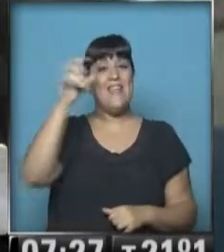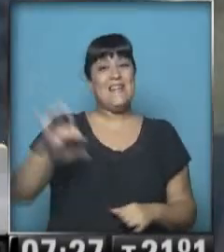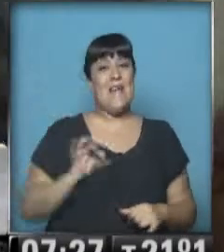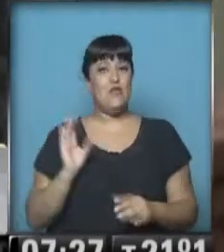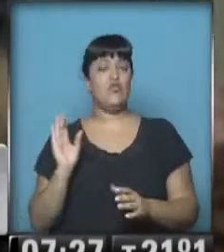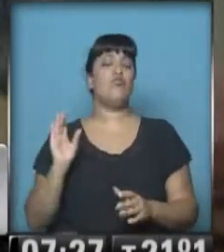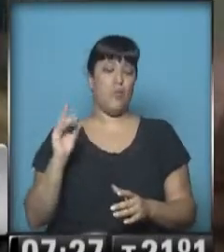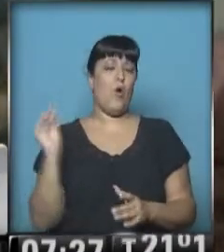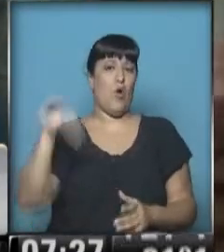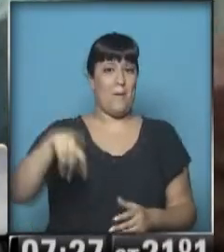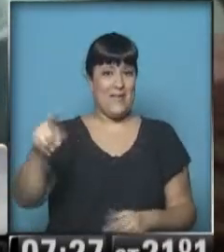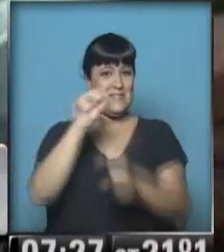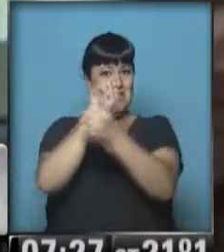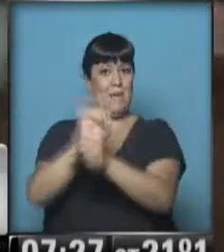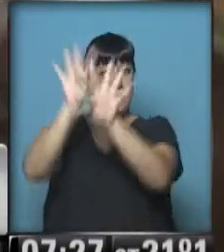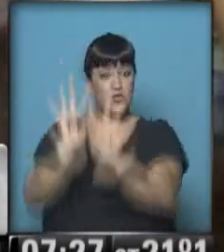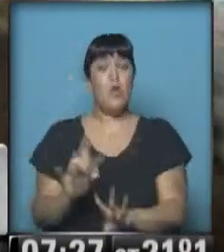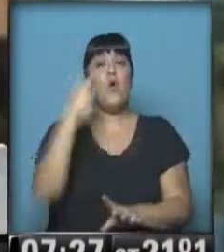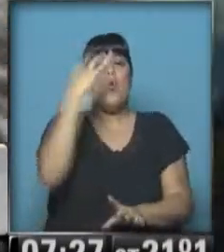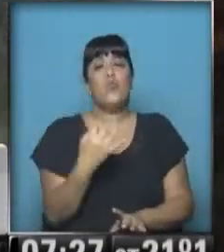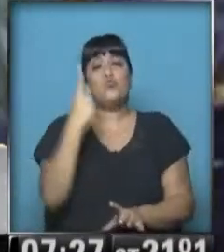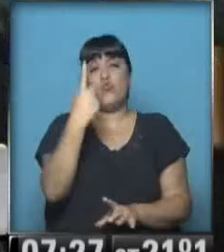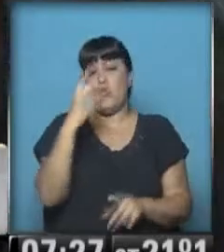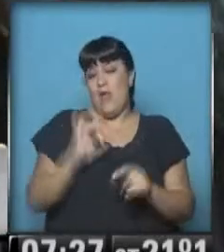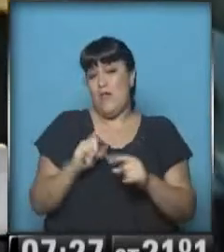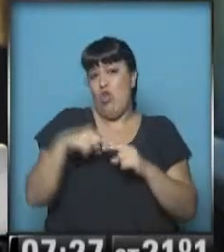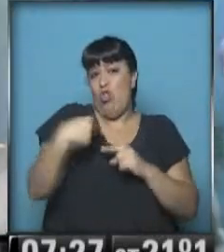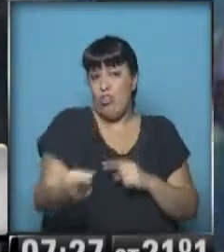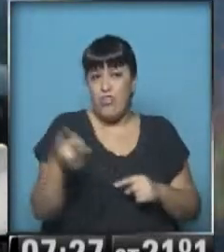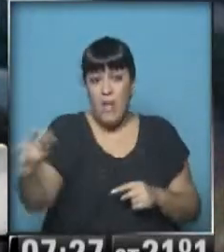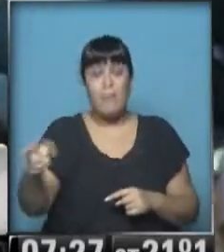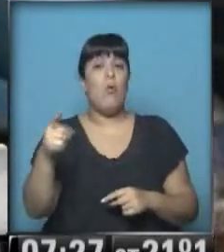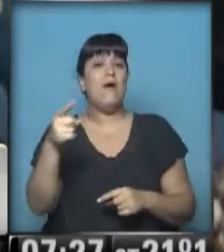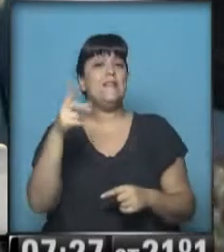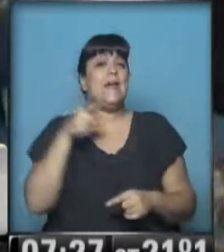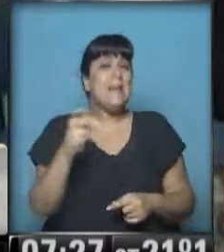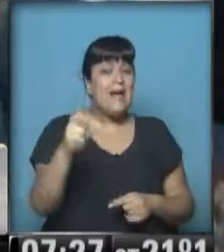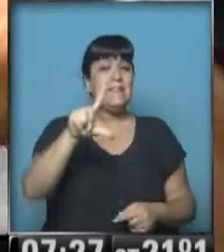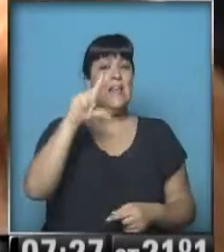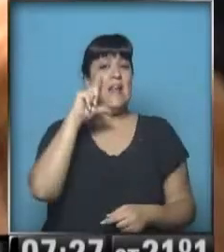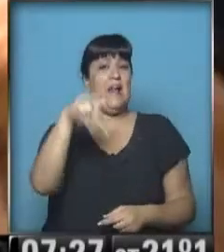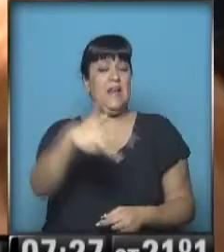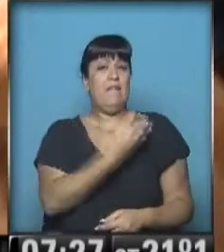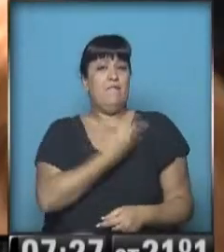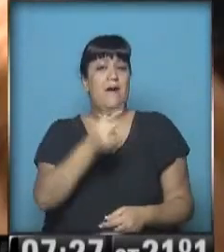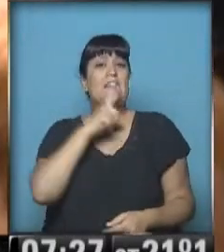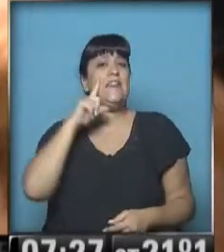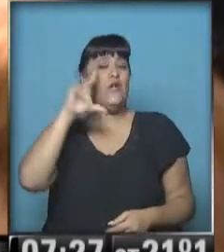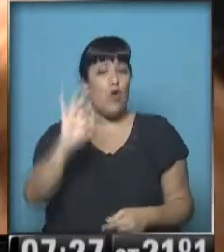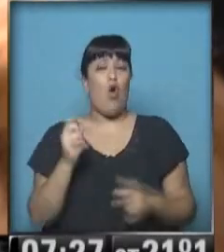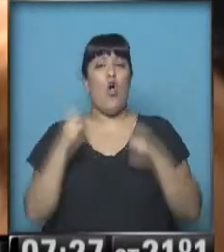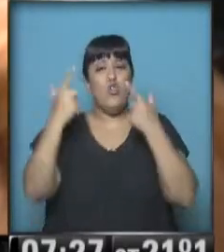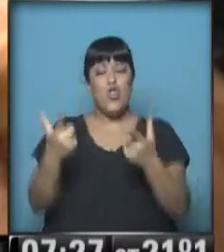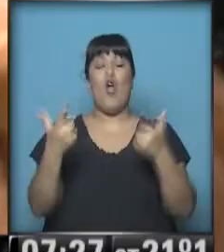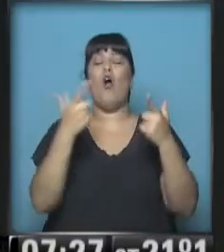prisión. Un año después, por un cáncer avanzado en el sistema linfático, se le concedió el beneficio de prisión